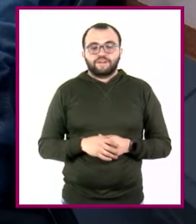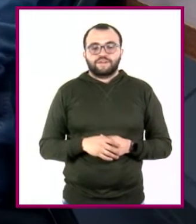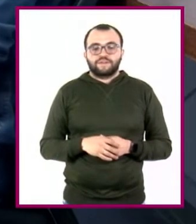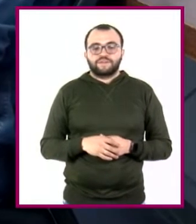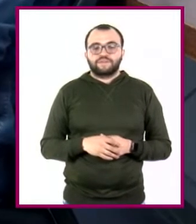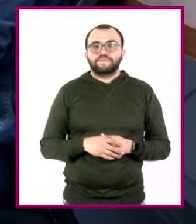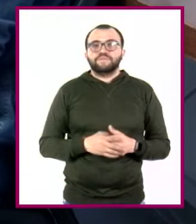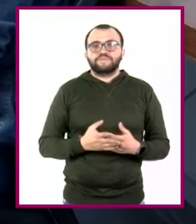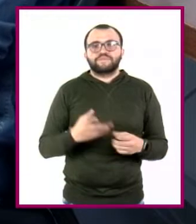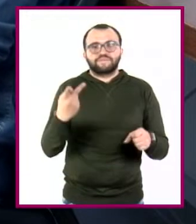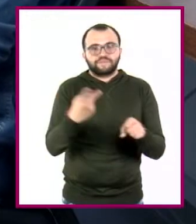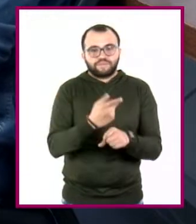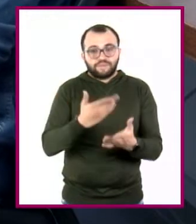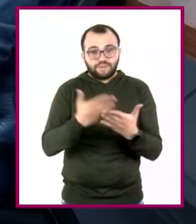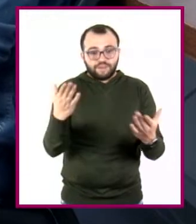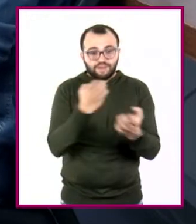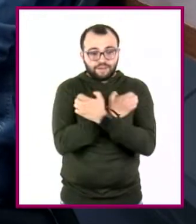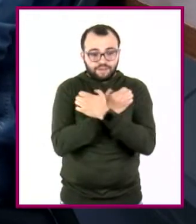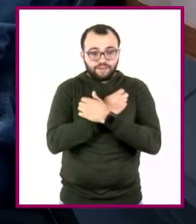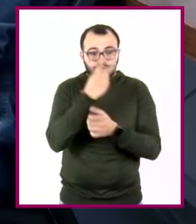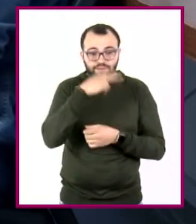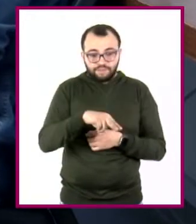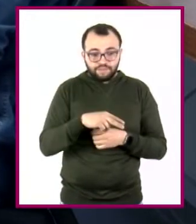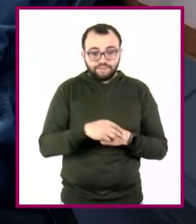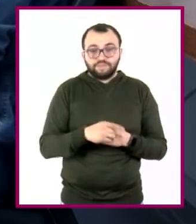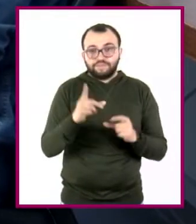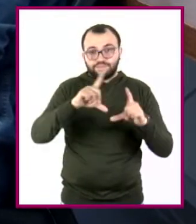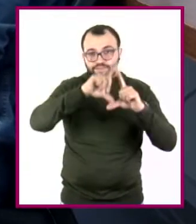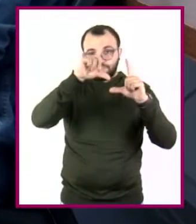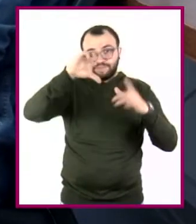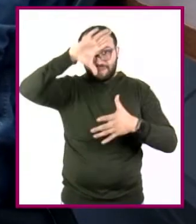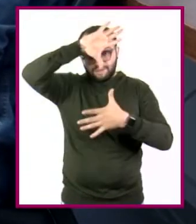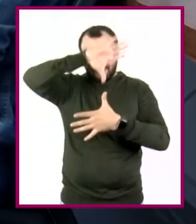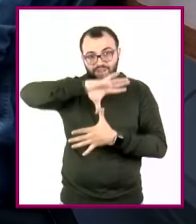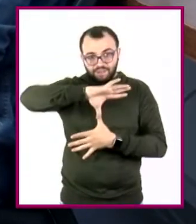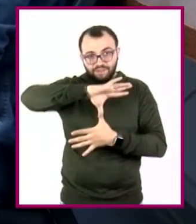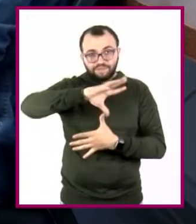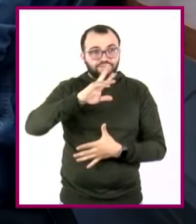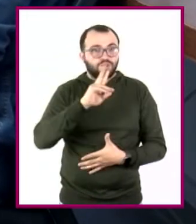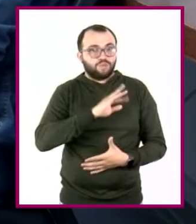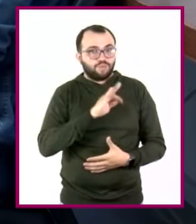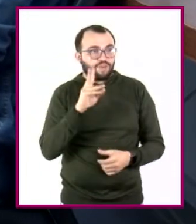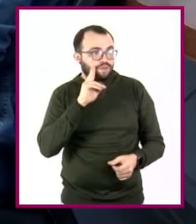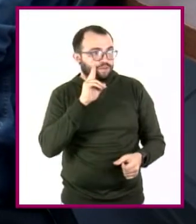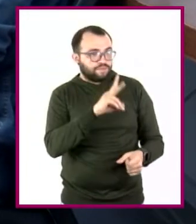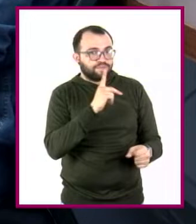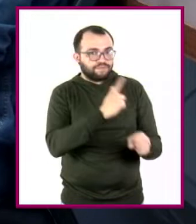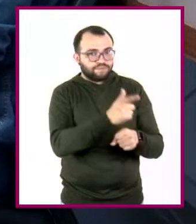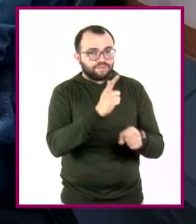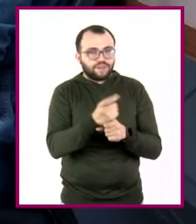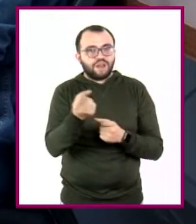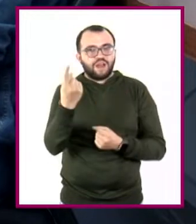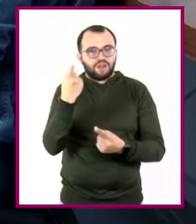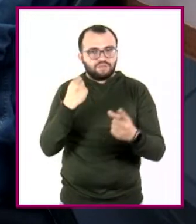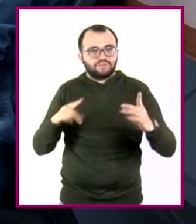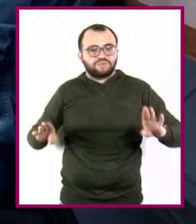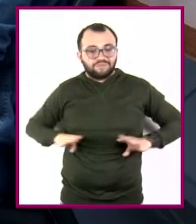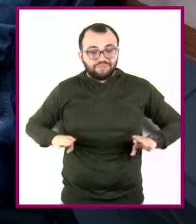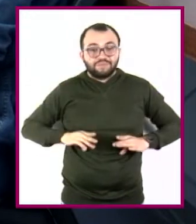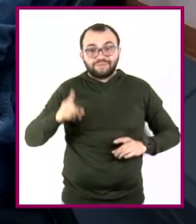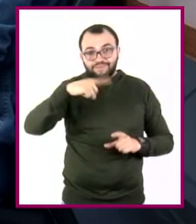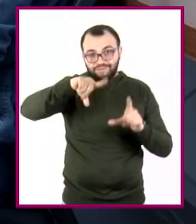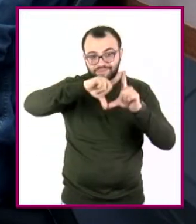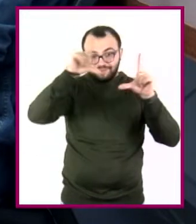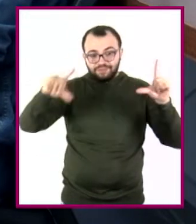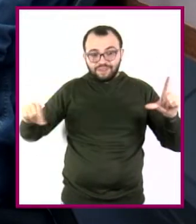La situación educativa de México en el contexto de América Latina permite identificar algunas características. Nuestro país se